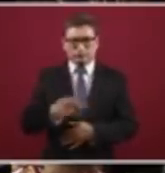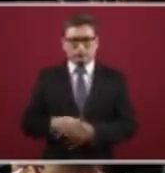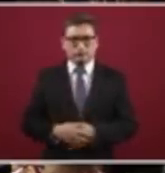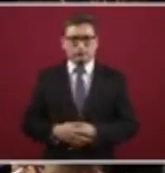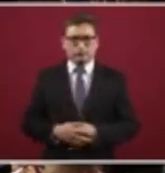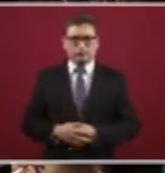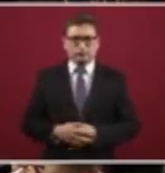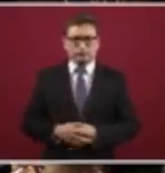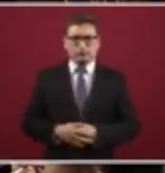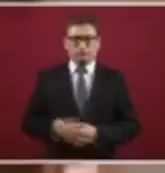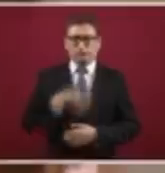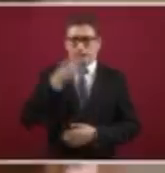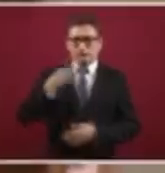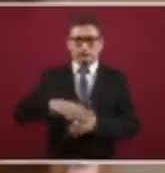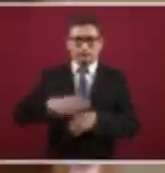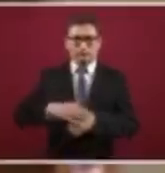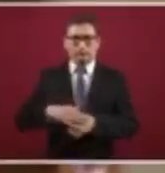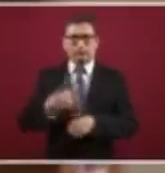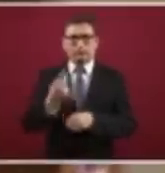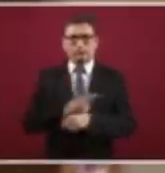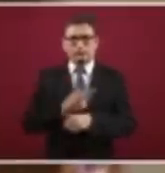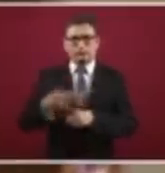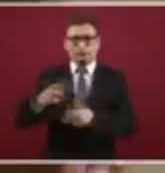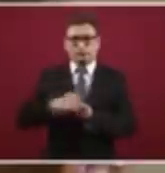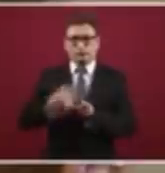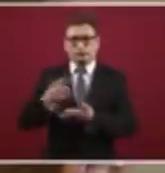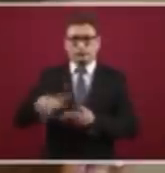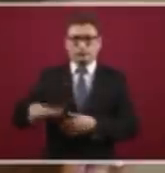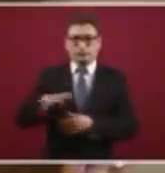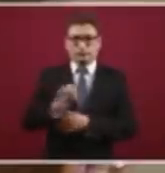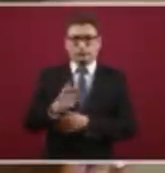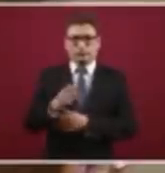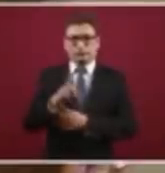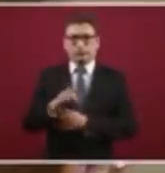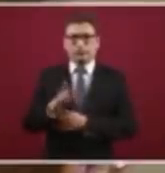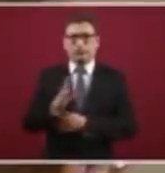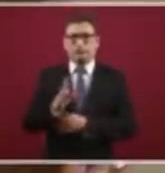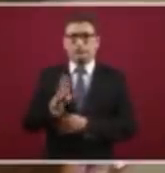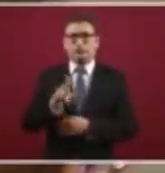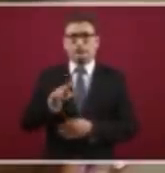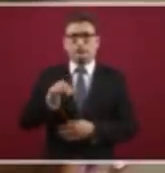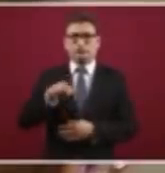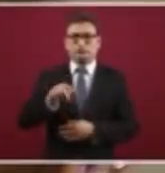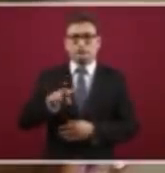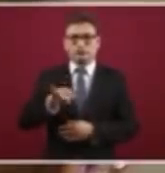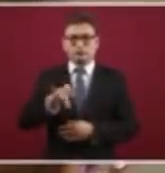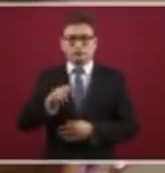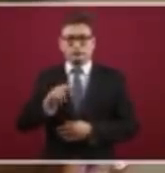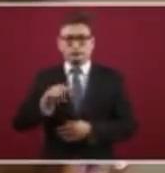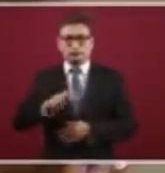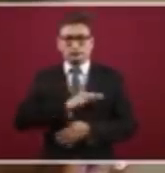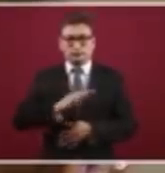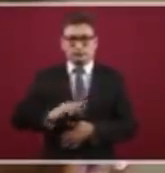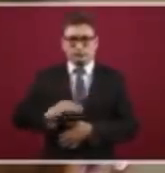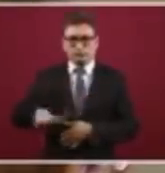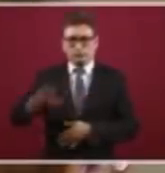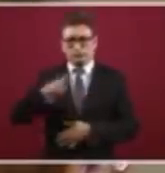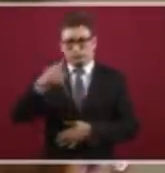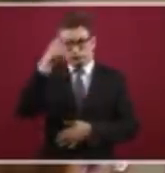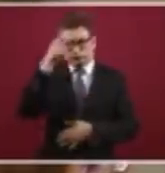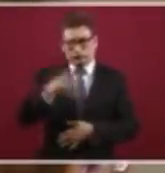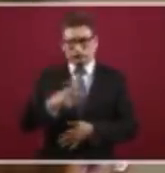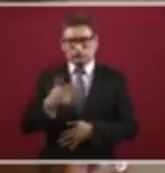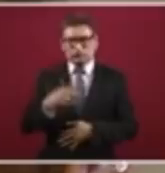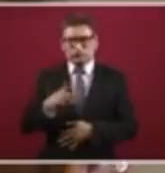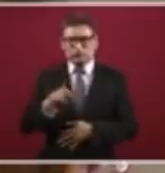todo es conocimiento lo que sucede en el ejido buenavista del municipio de hidalgo algo que